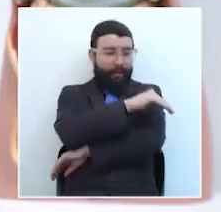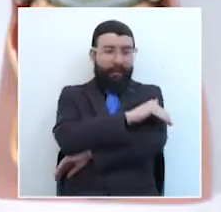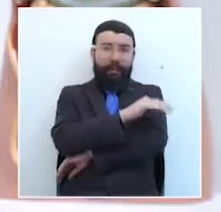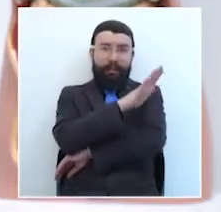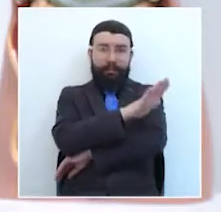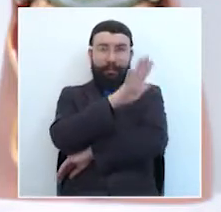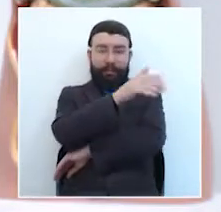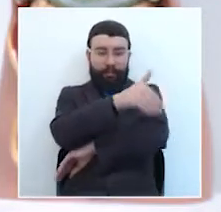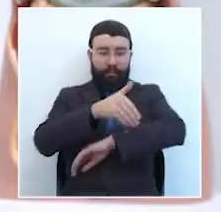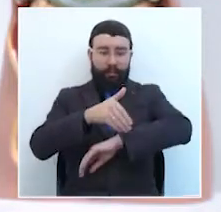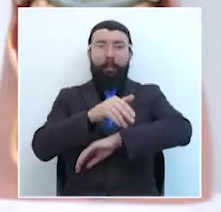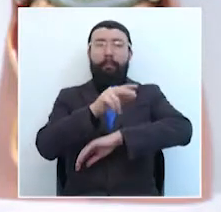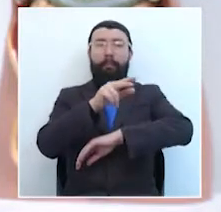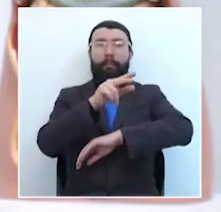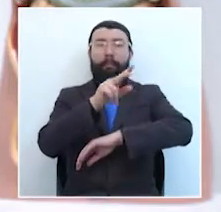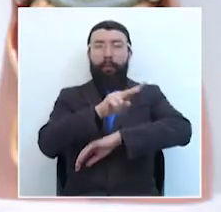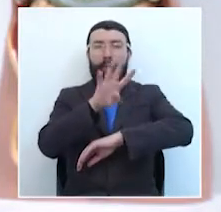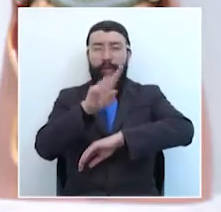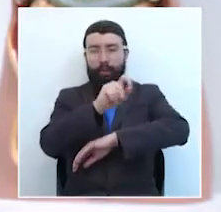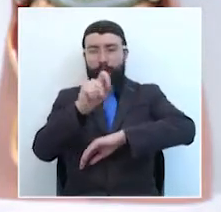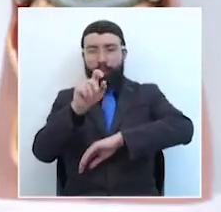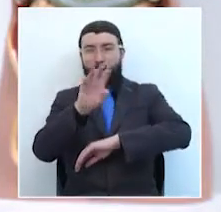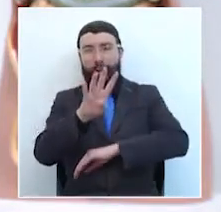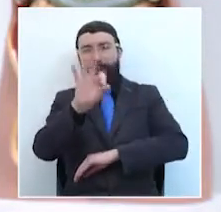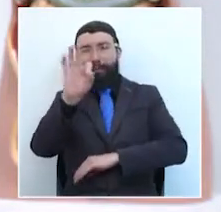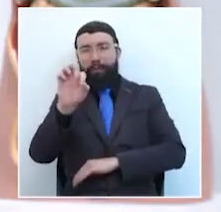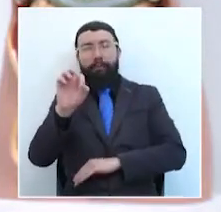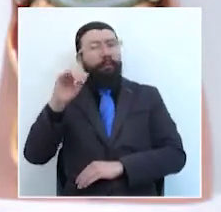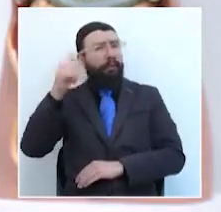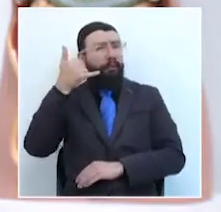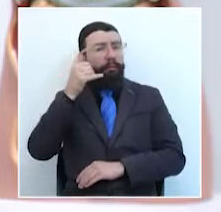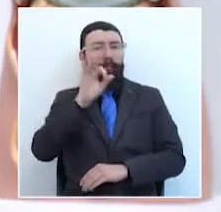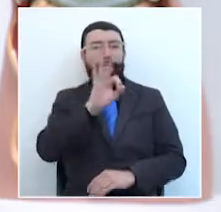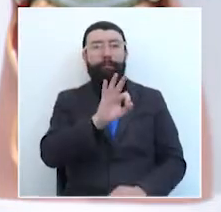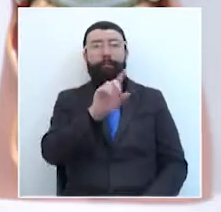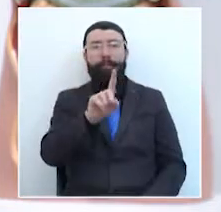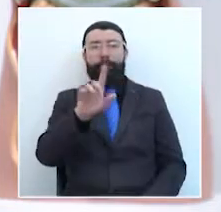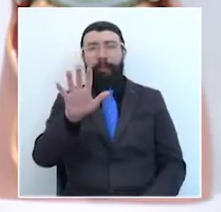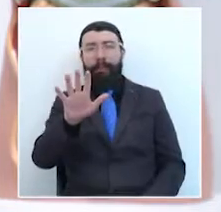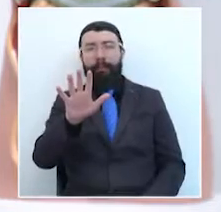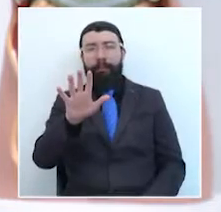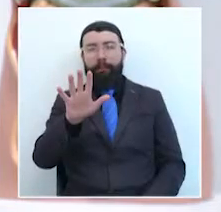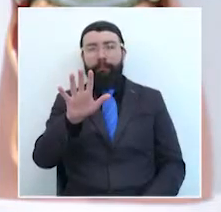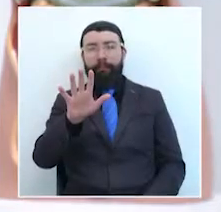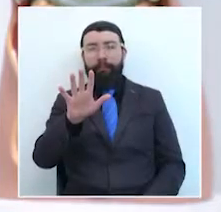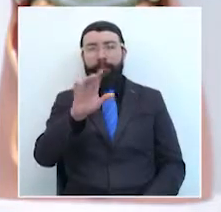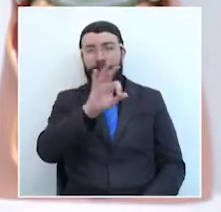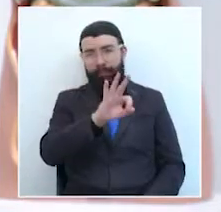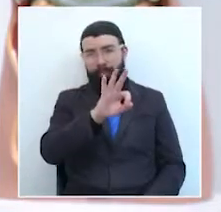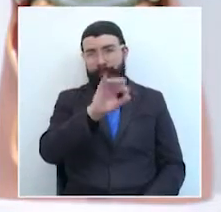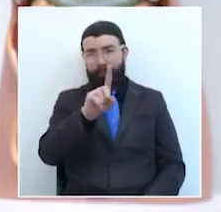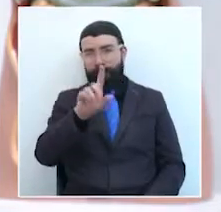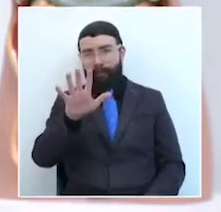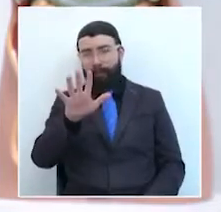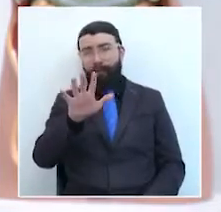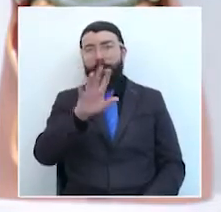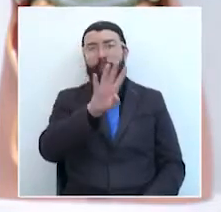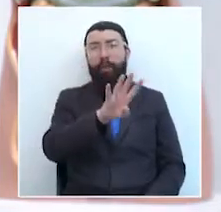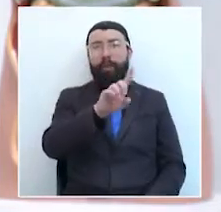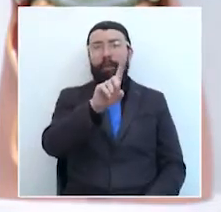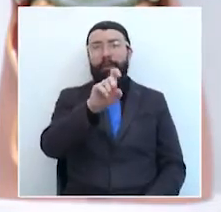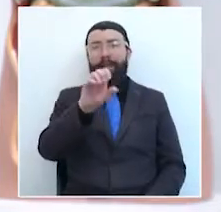24 98 y el teléfono es 315 el whatsapp o el celular 315 460